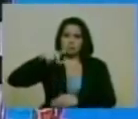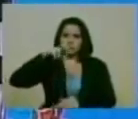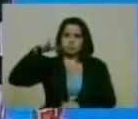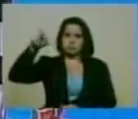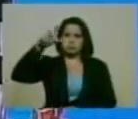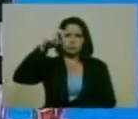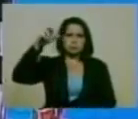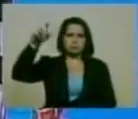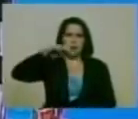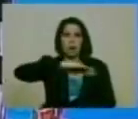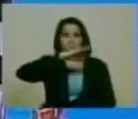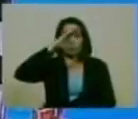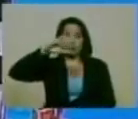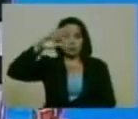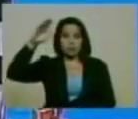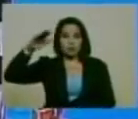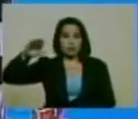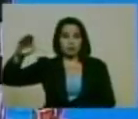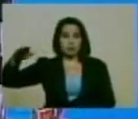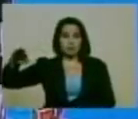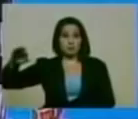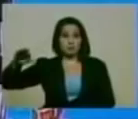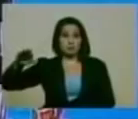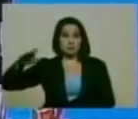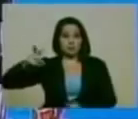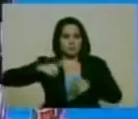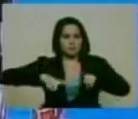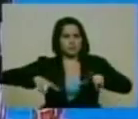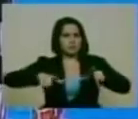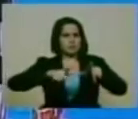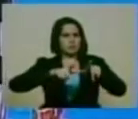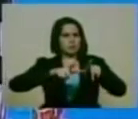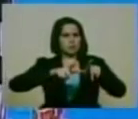las montañas de esta zona